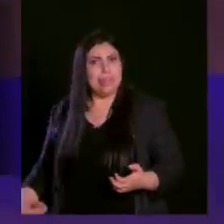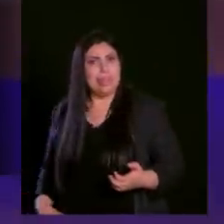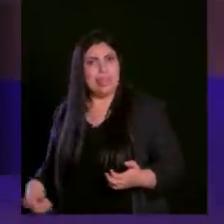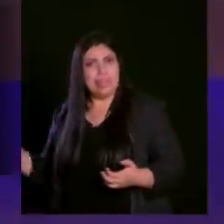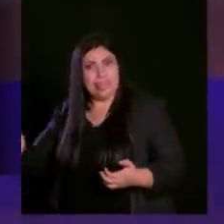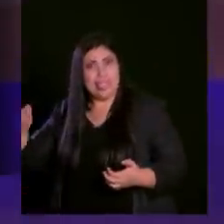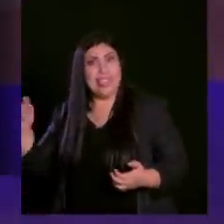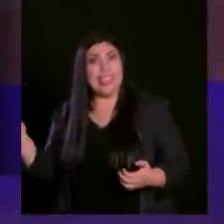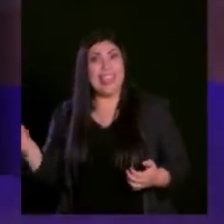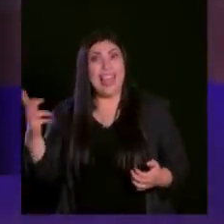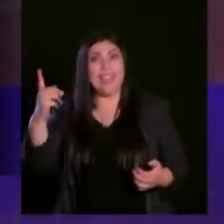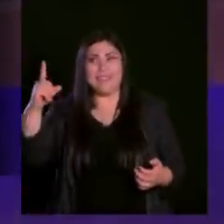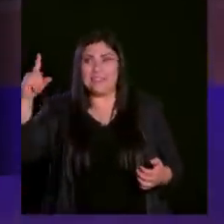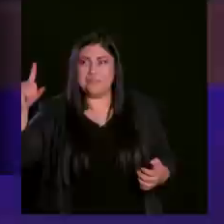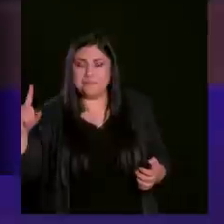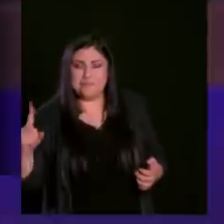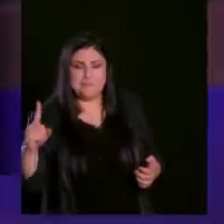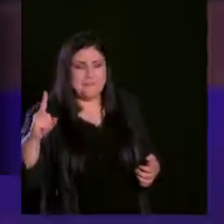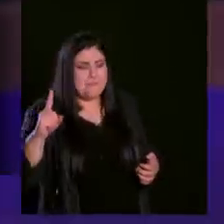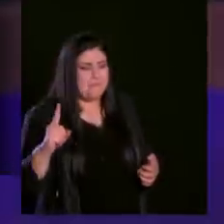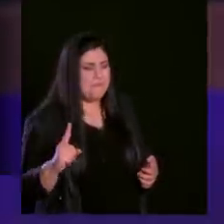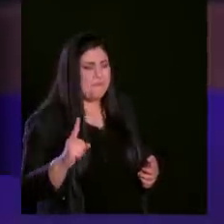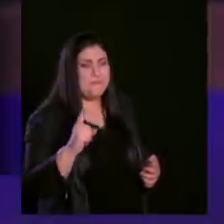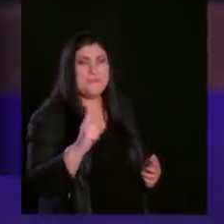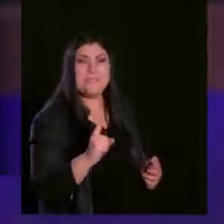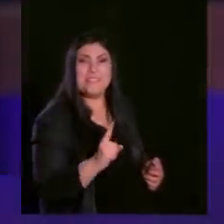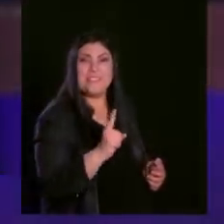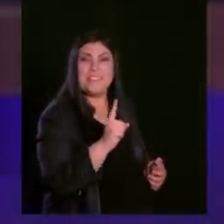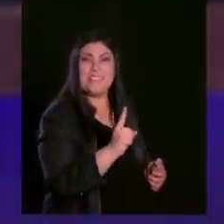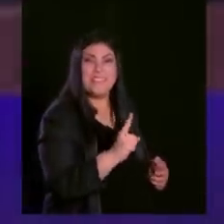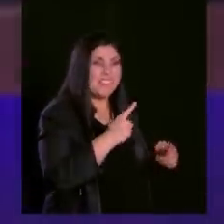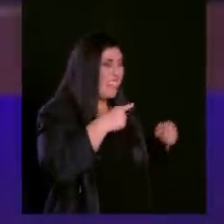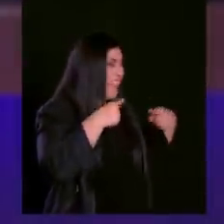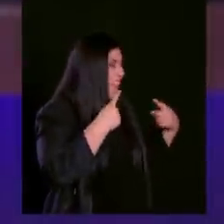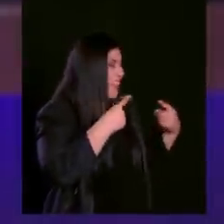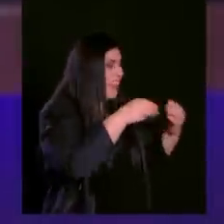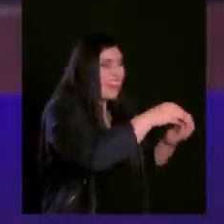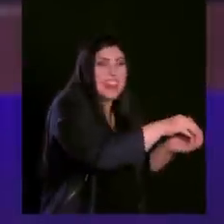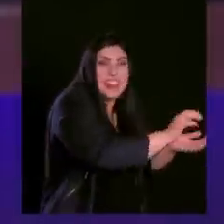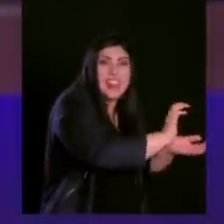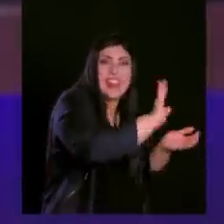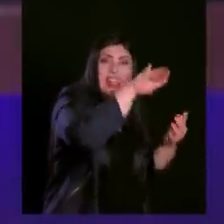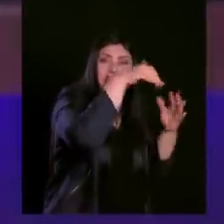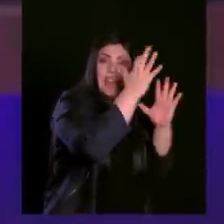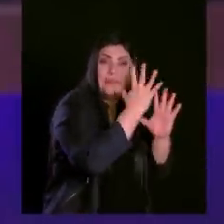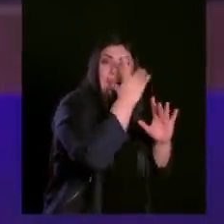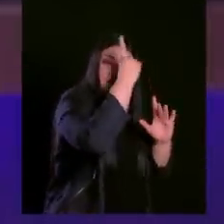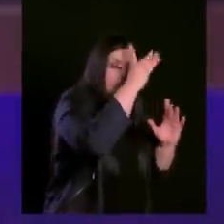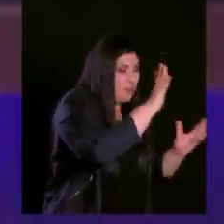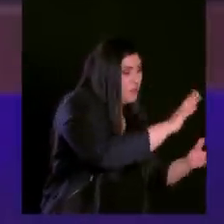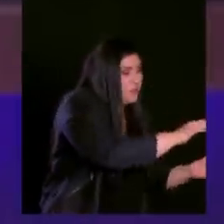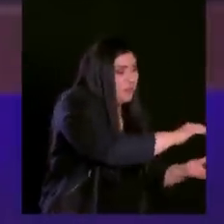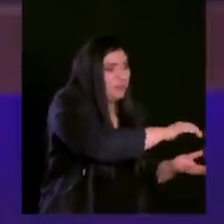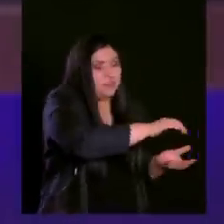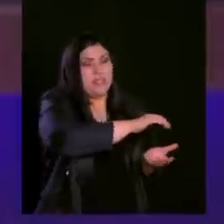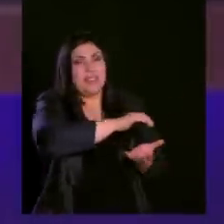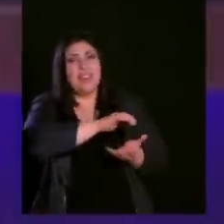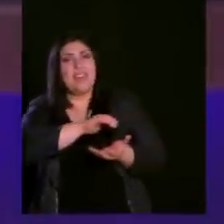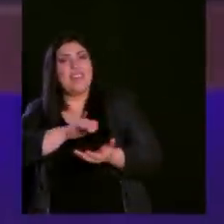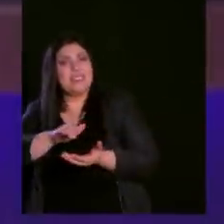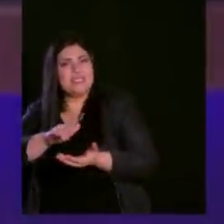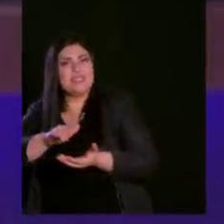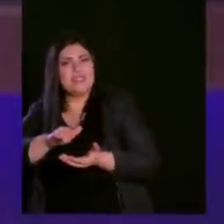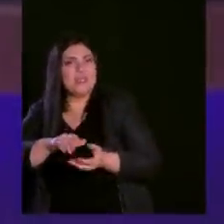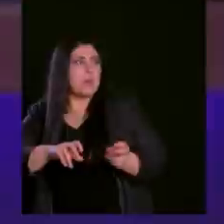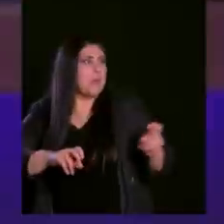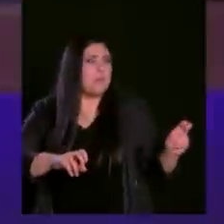de casa de obededón a la ciudad de David a nuestros amigos que se han conectado el día de hoy quiero dejarte tres palabras en el